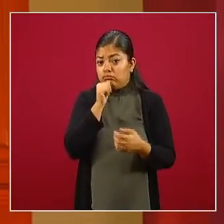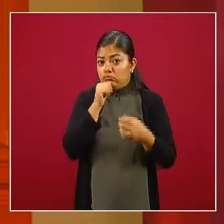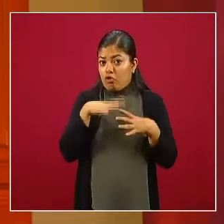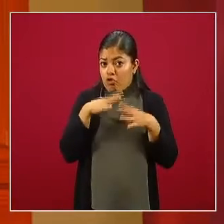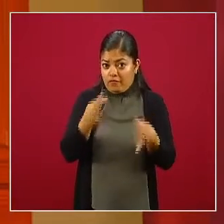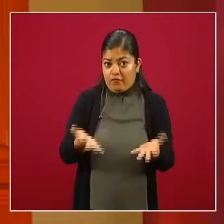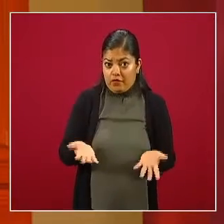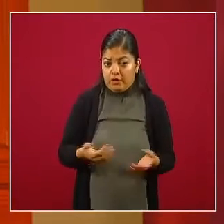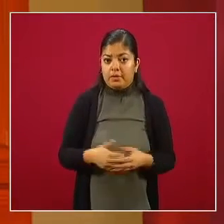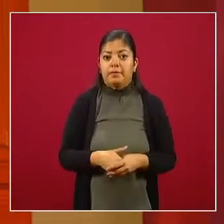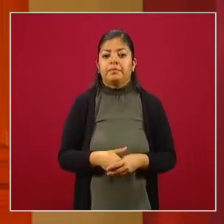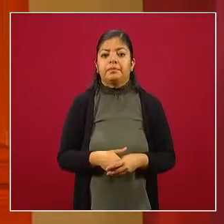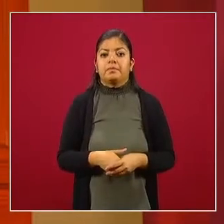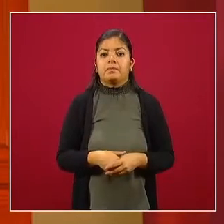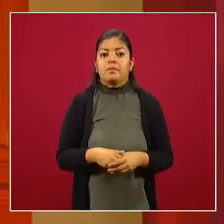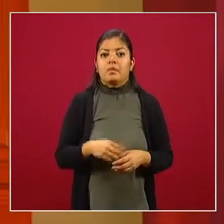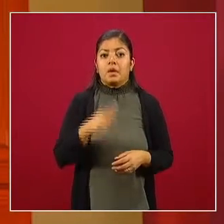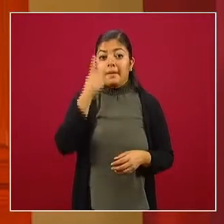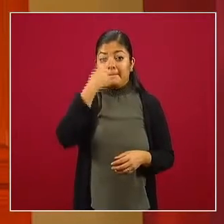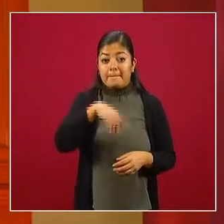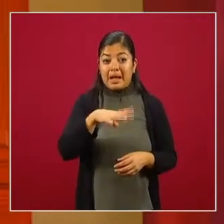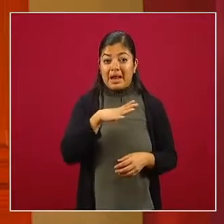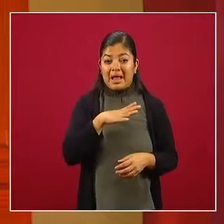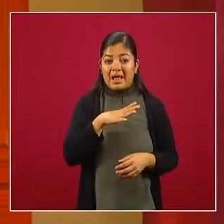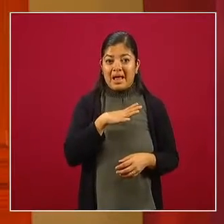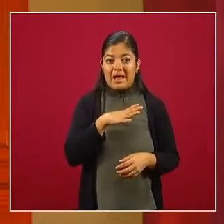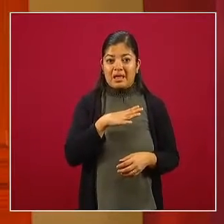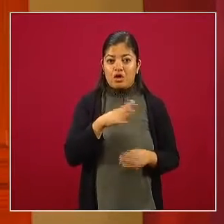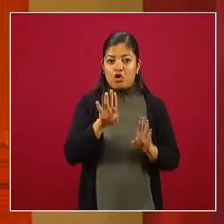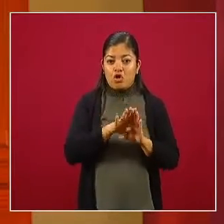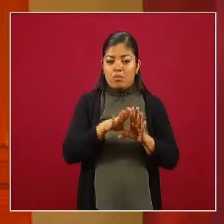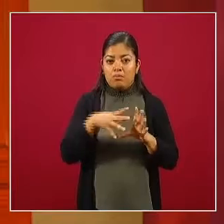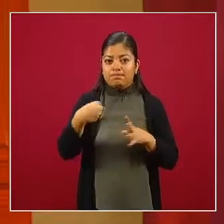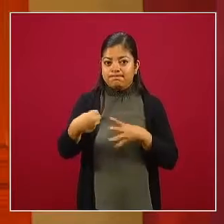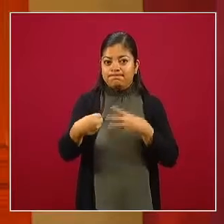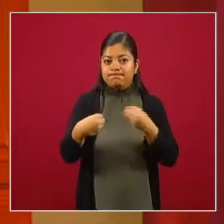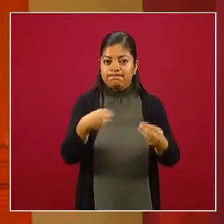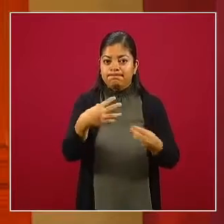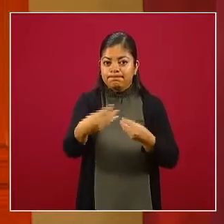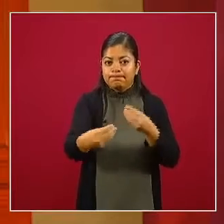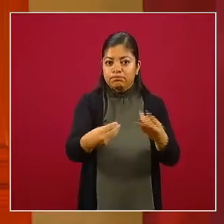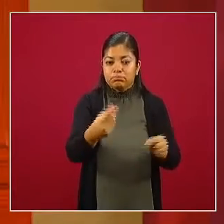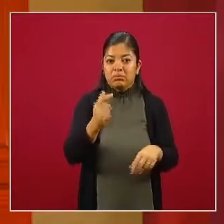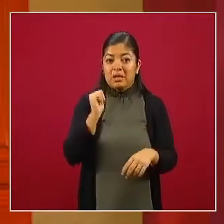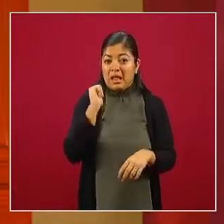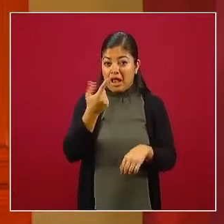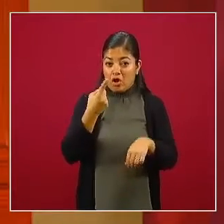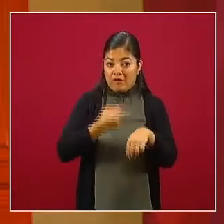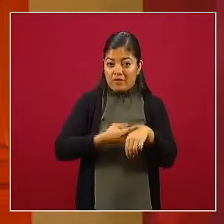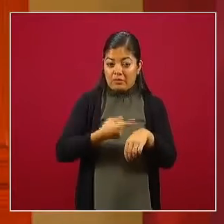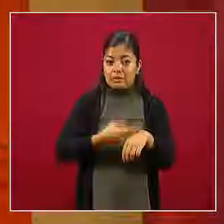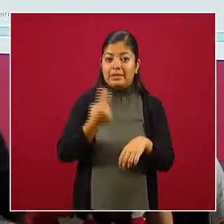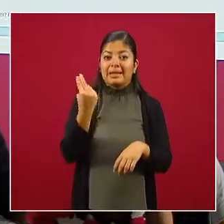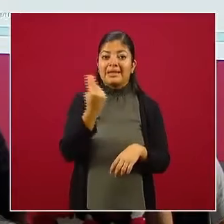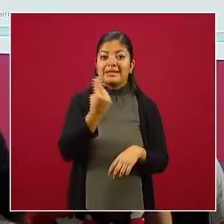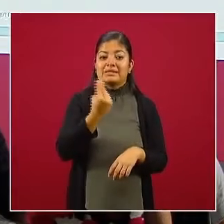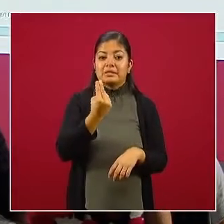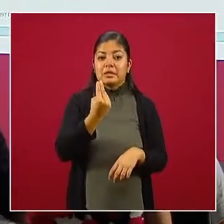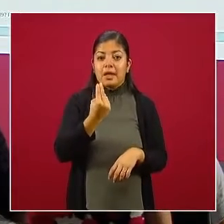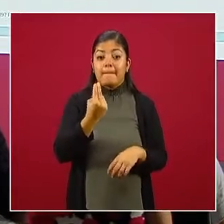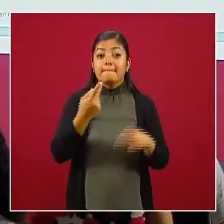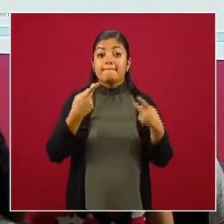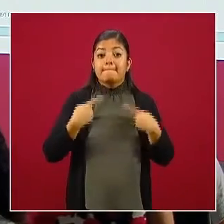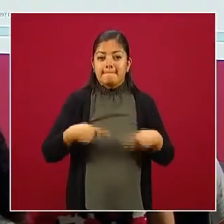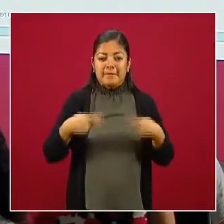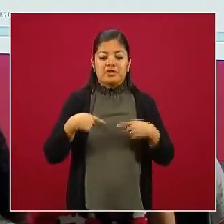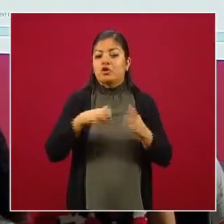Finalmente, para que haya una cadena de transmisión o la propagación de la enfermedad, se requiere que una persona